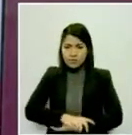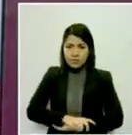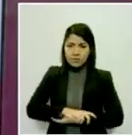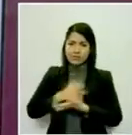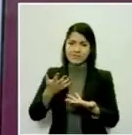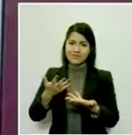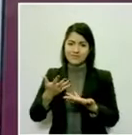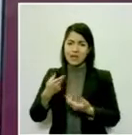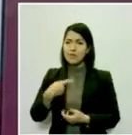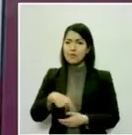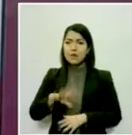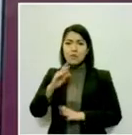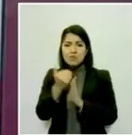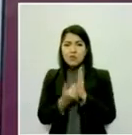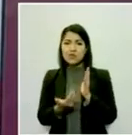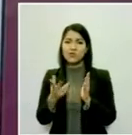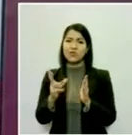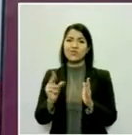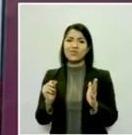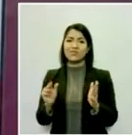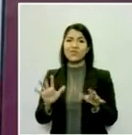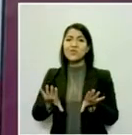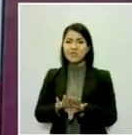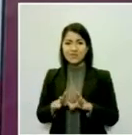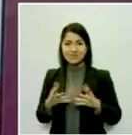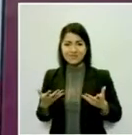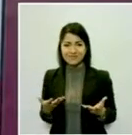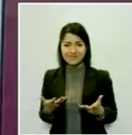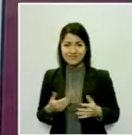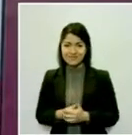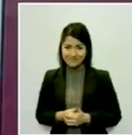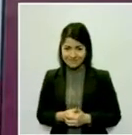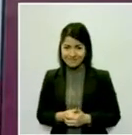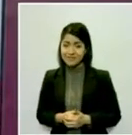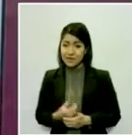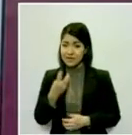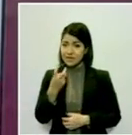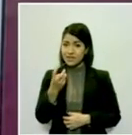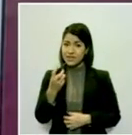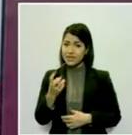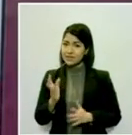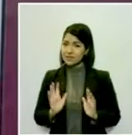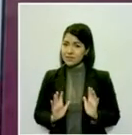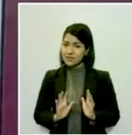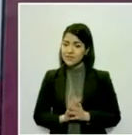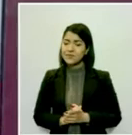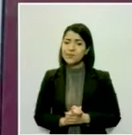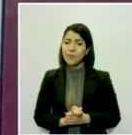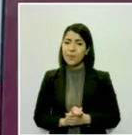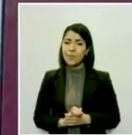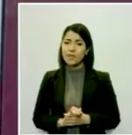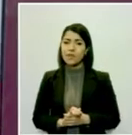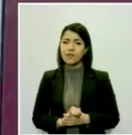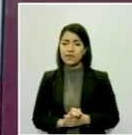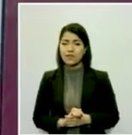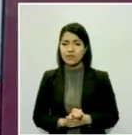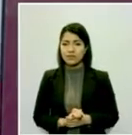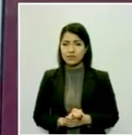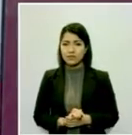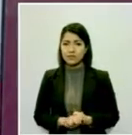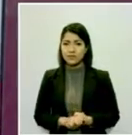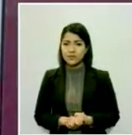familiares, pero no disminuido. Entonces, creo que eso es una